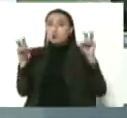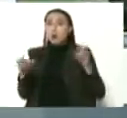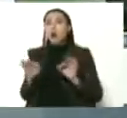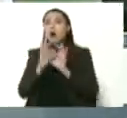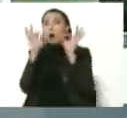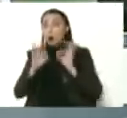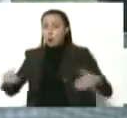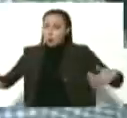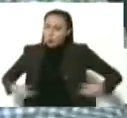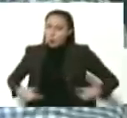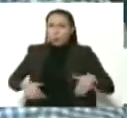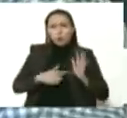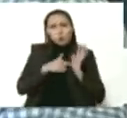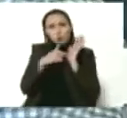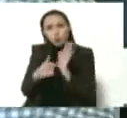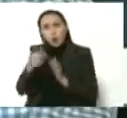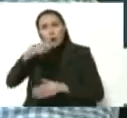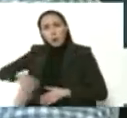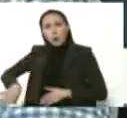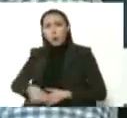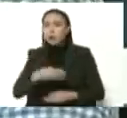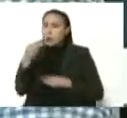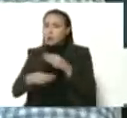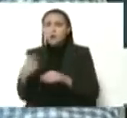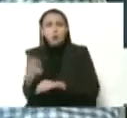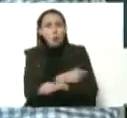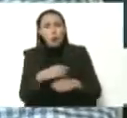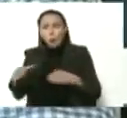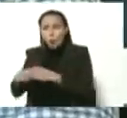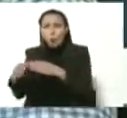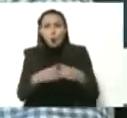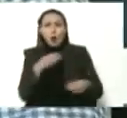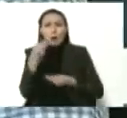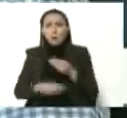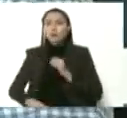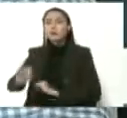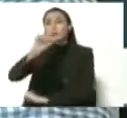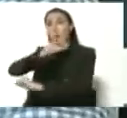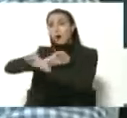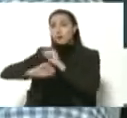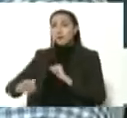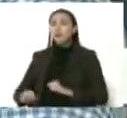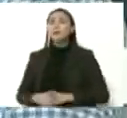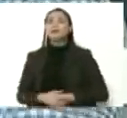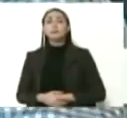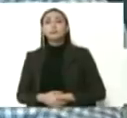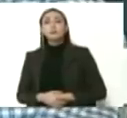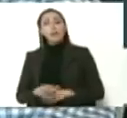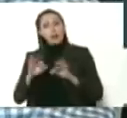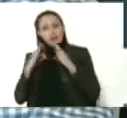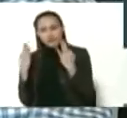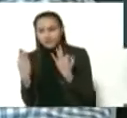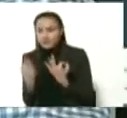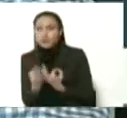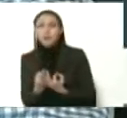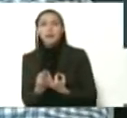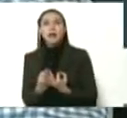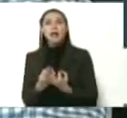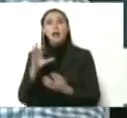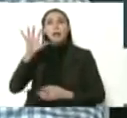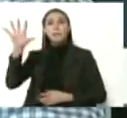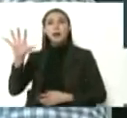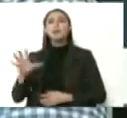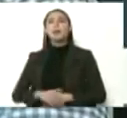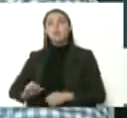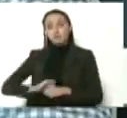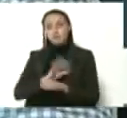del esfuerzo que está haciendo todo el pueblo y todo el gobierno para enfrentar solidariamente, en familia, como patria, el